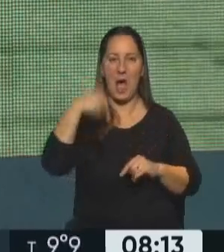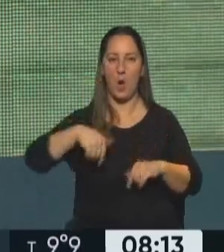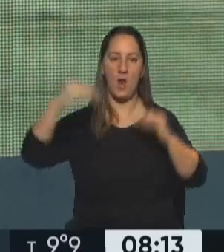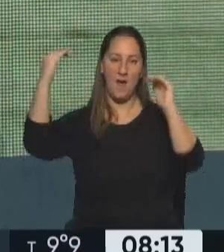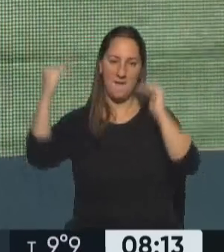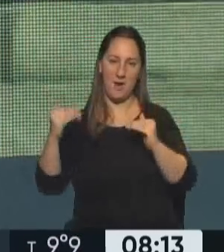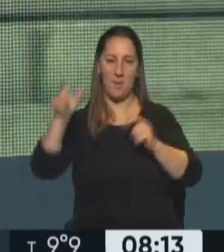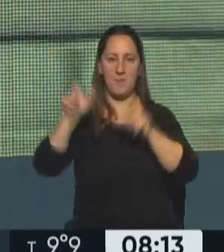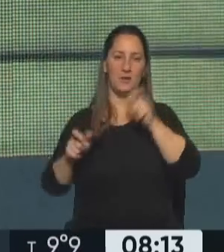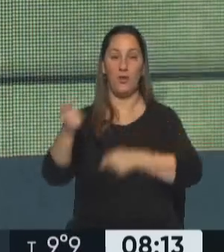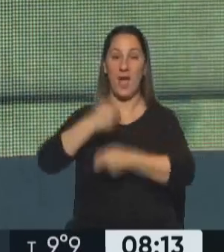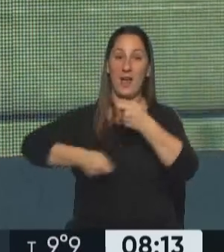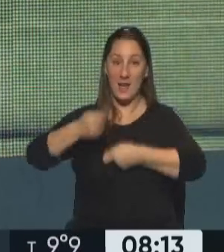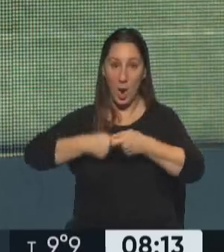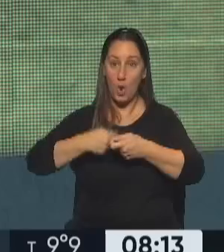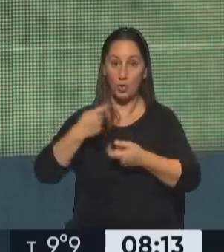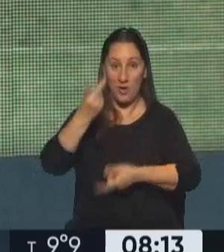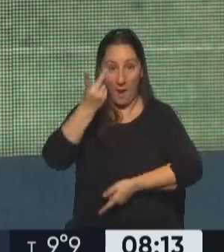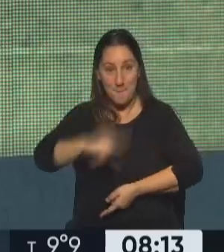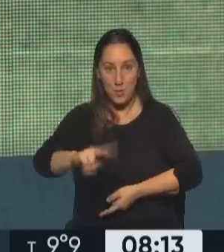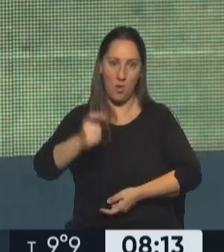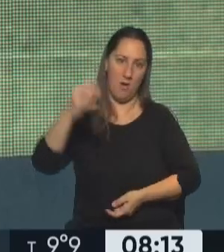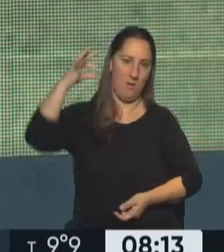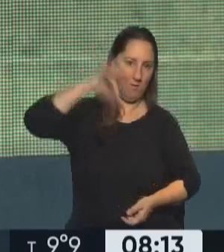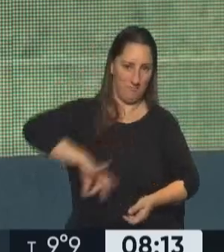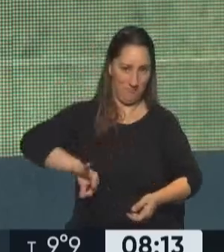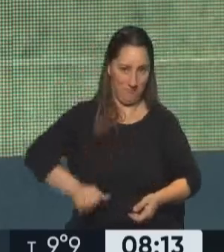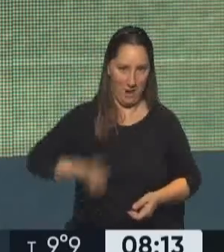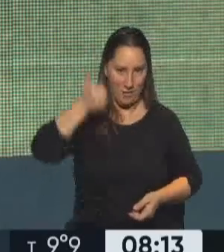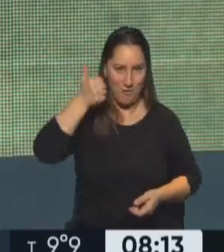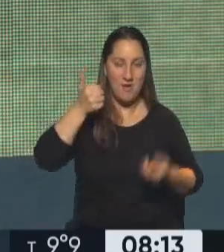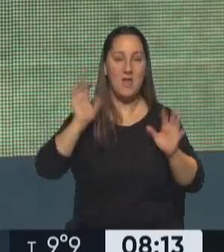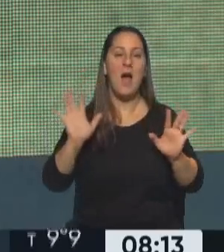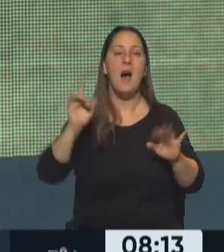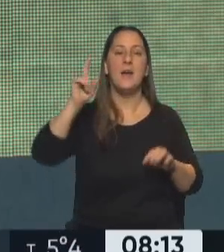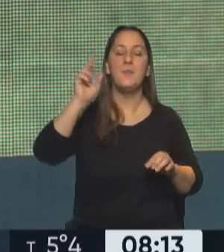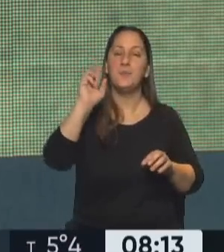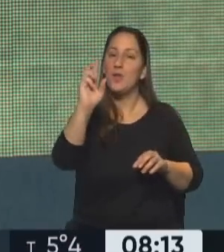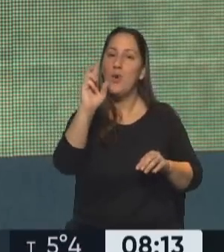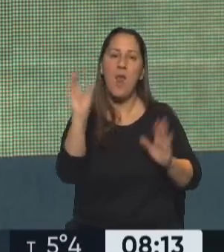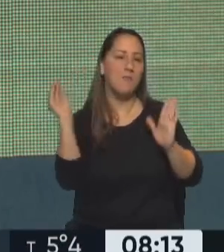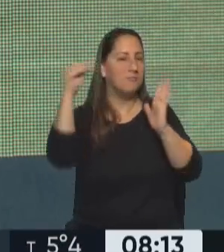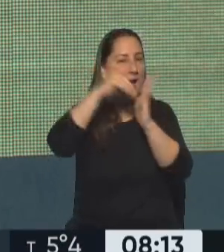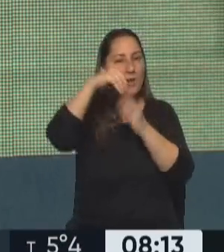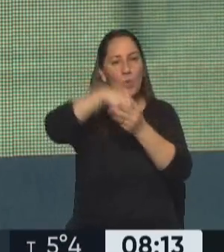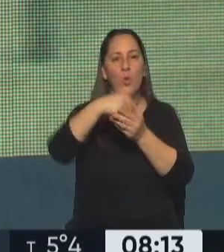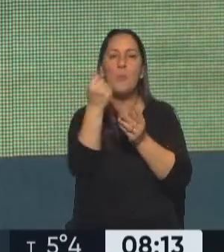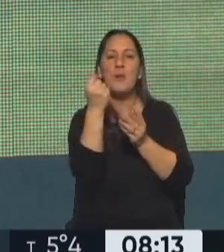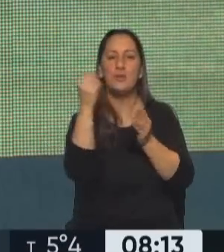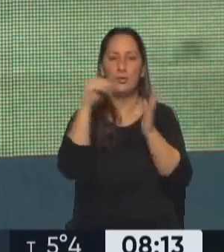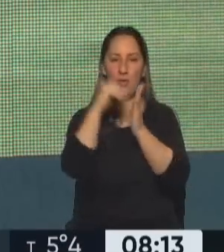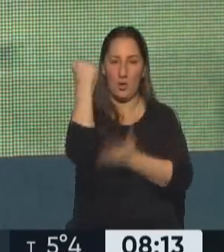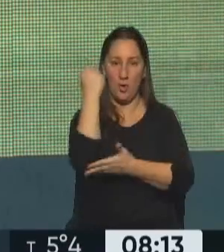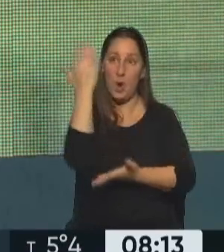hizo ese negocio ganó mucha plata. Lo cierto es que si vos ves, el dólar es un precio más de la economía. Si vos lo comparás con